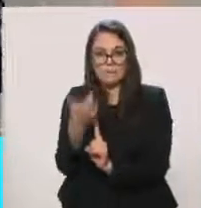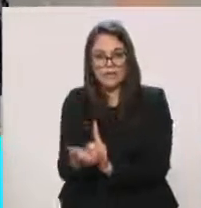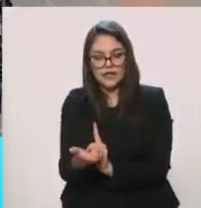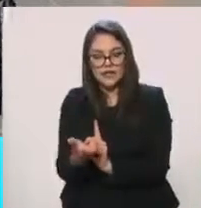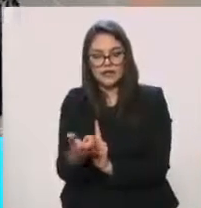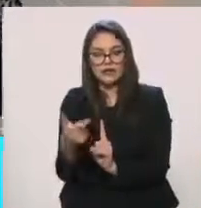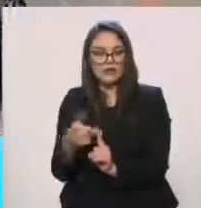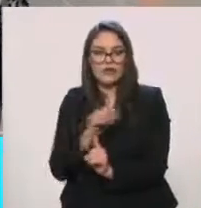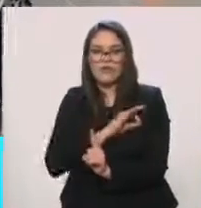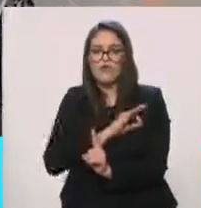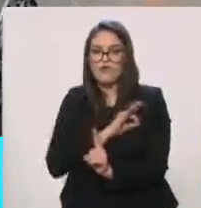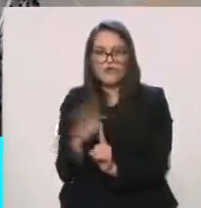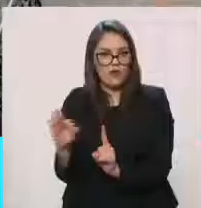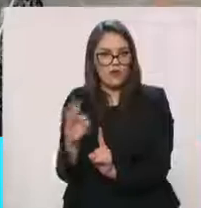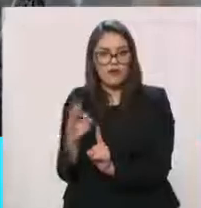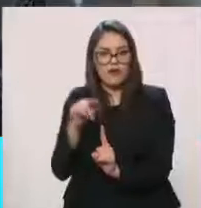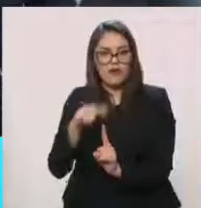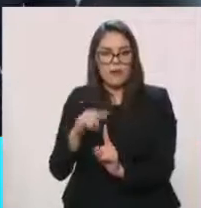Donadora,